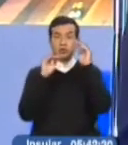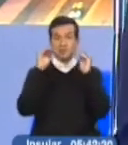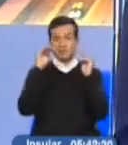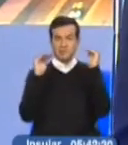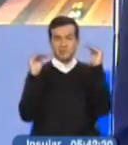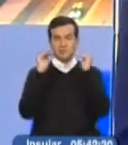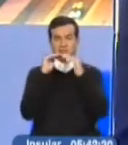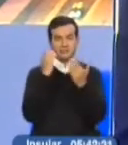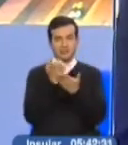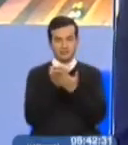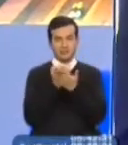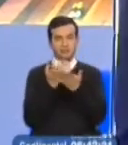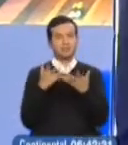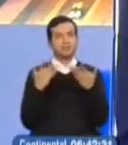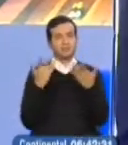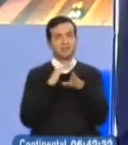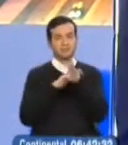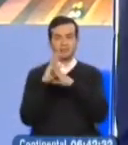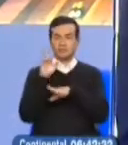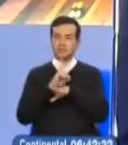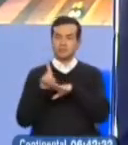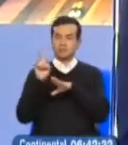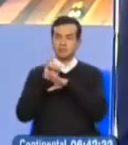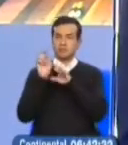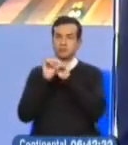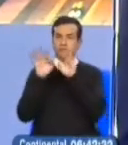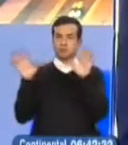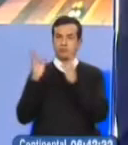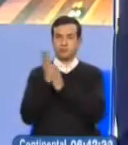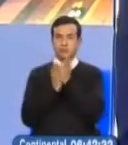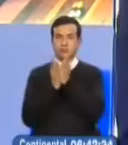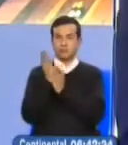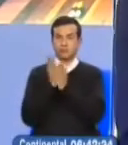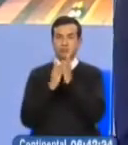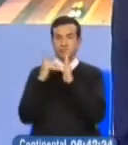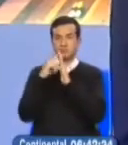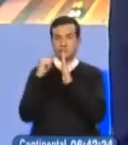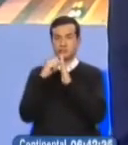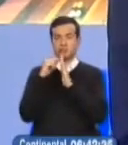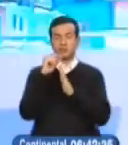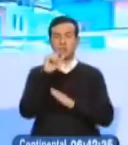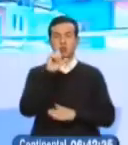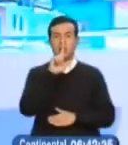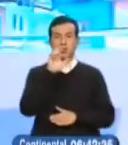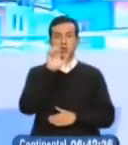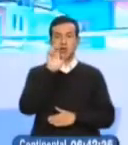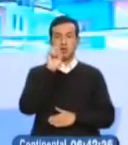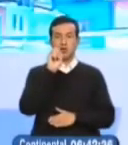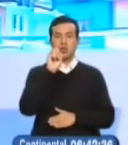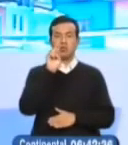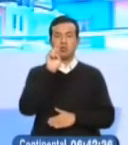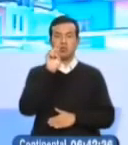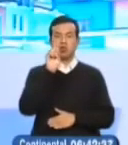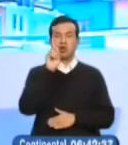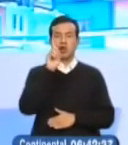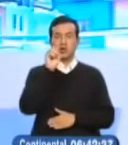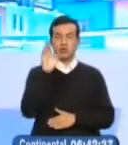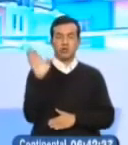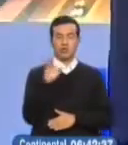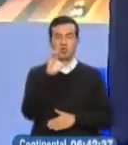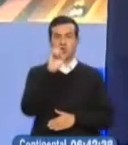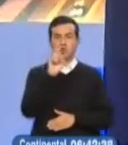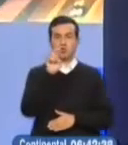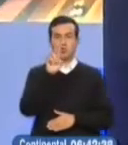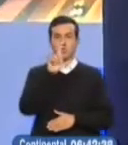finanzas públicas, hemos invitado al señor director general del Servicio de Rentas Internos, Leonardo Orlando, con quien vamos a conversar durante los